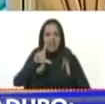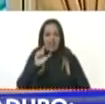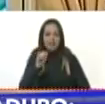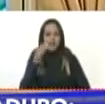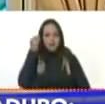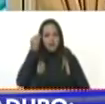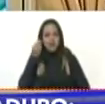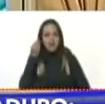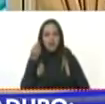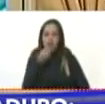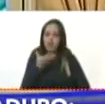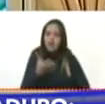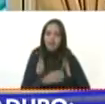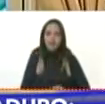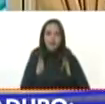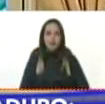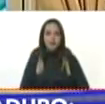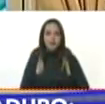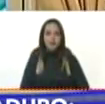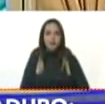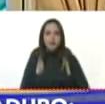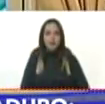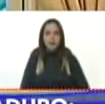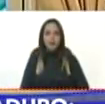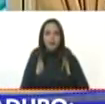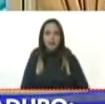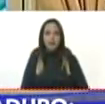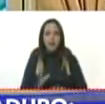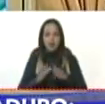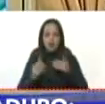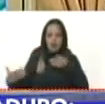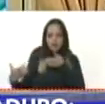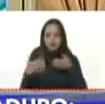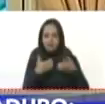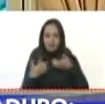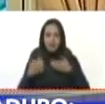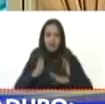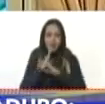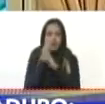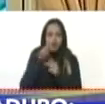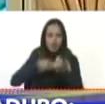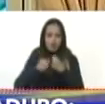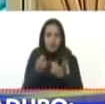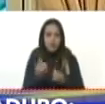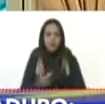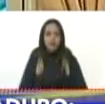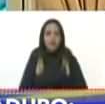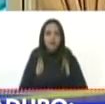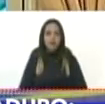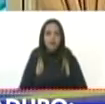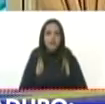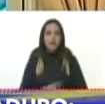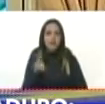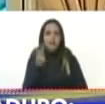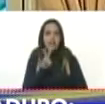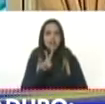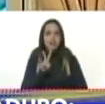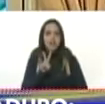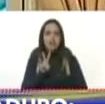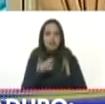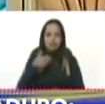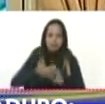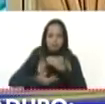pasa? Fíjense. Con toda la guerra económica, el bloqueo, bueno, Venezuela ha tenido que pasar